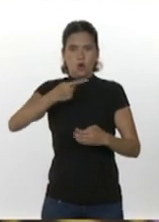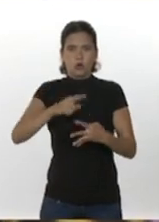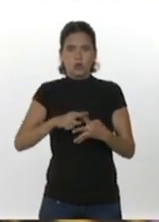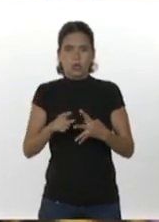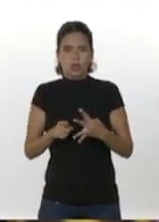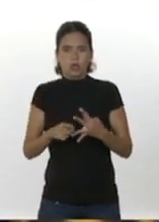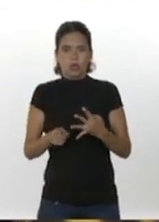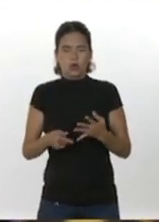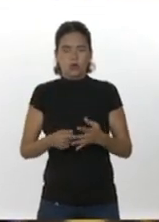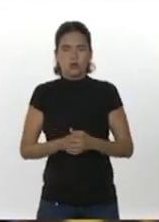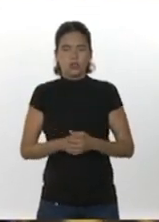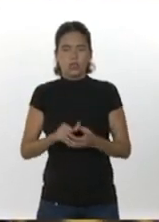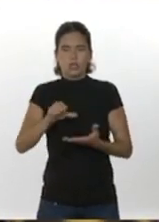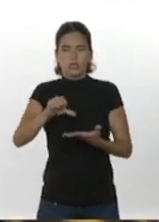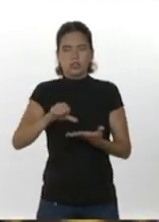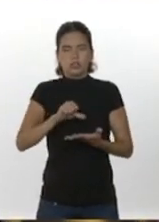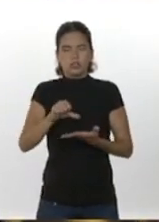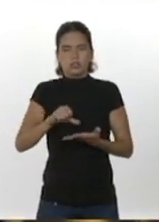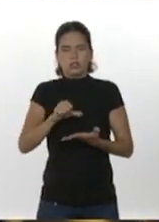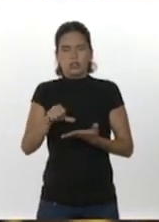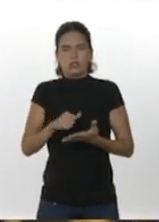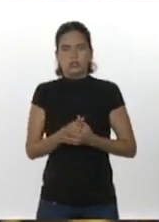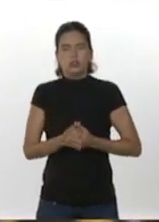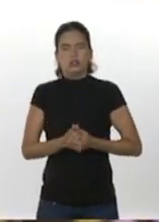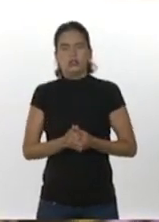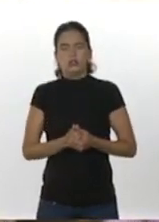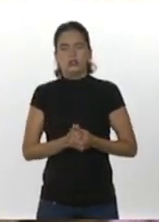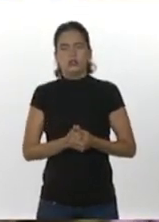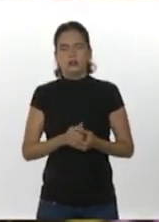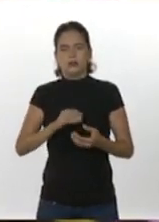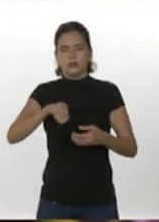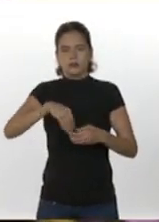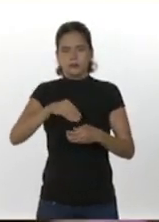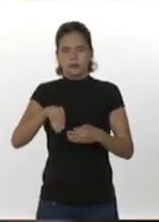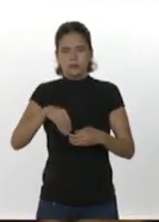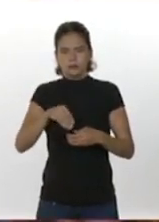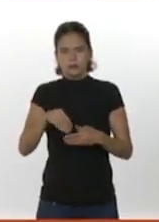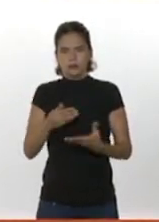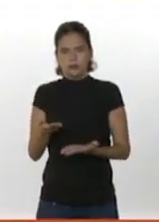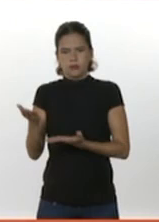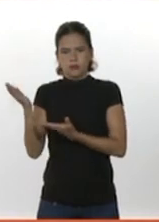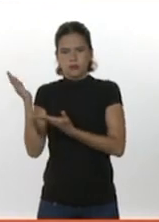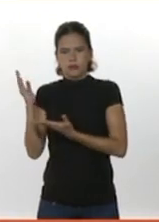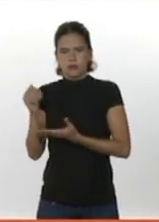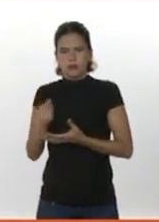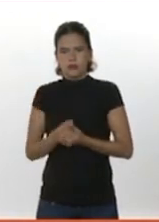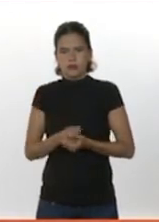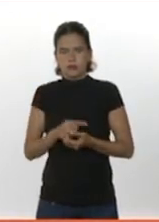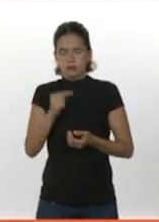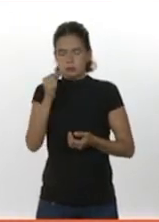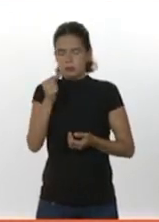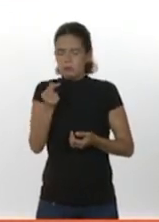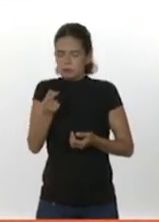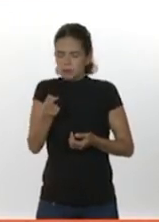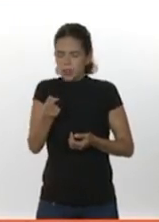este caso el aceite. Al mezclarlo, fíjense, son pequeños